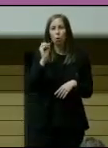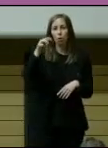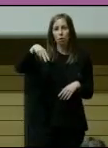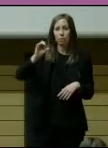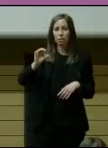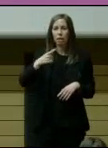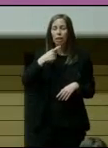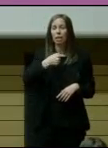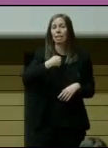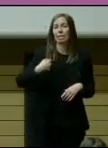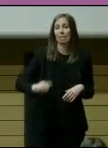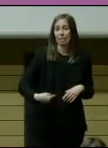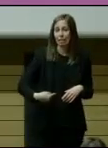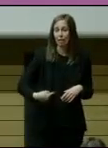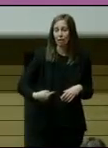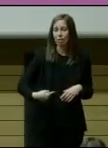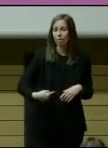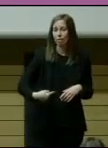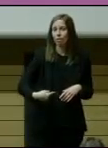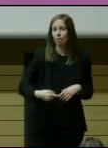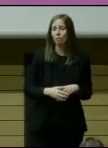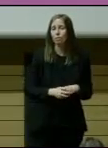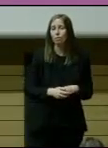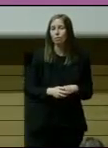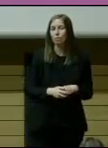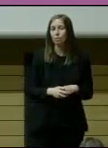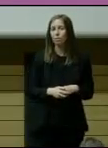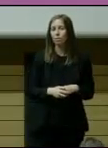mundial. China, por mucho que